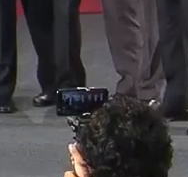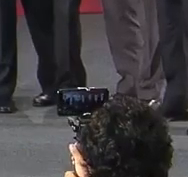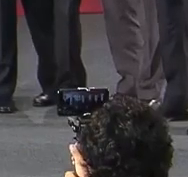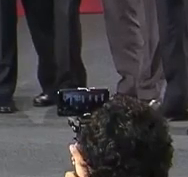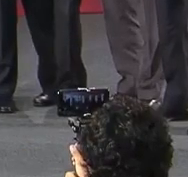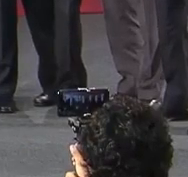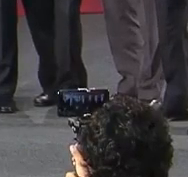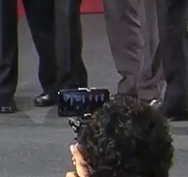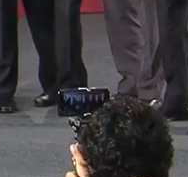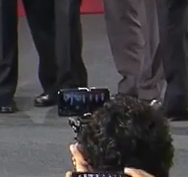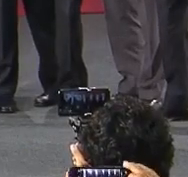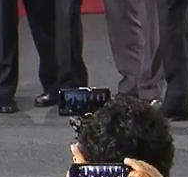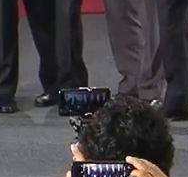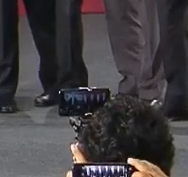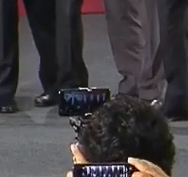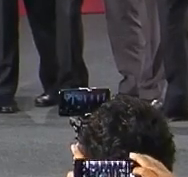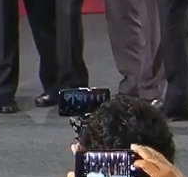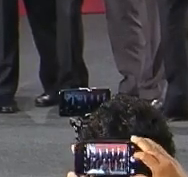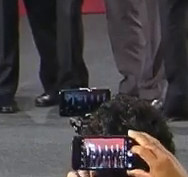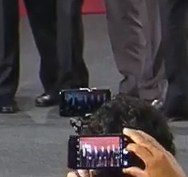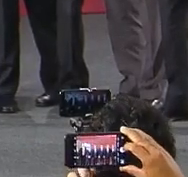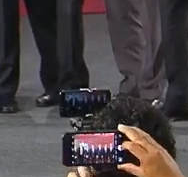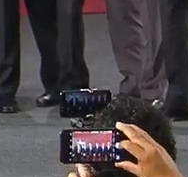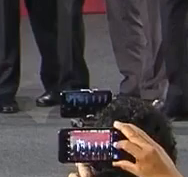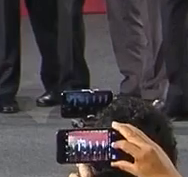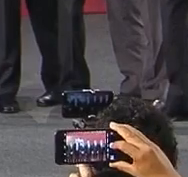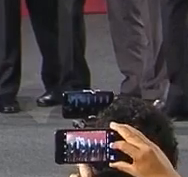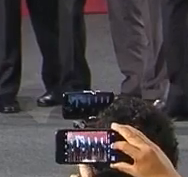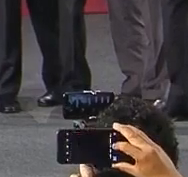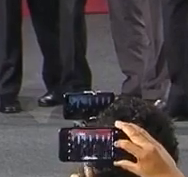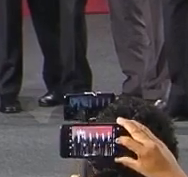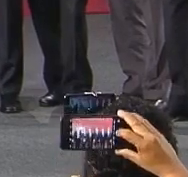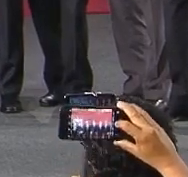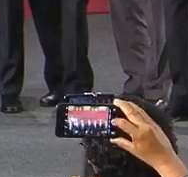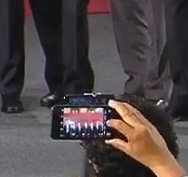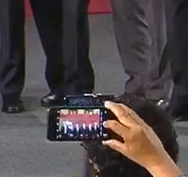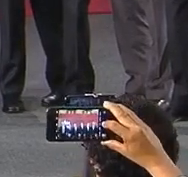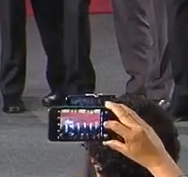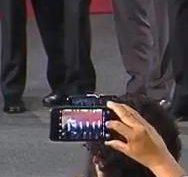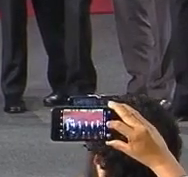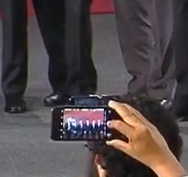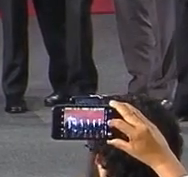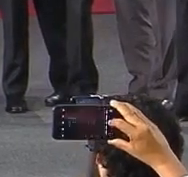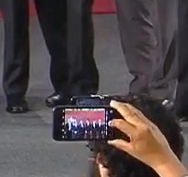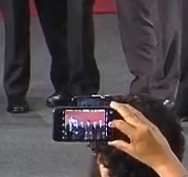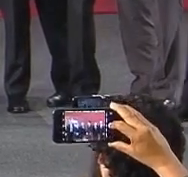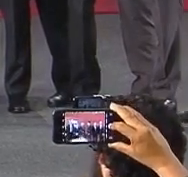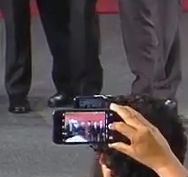Gracias.